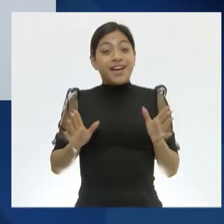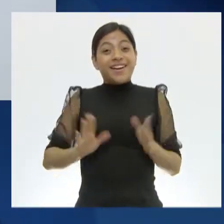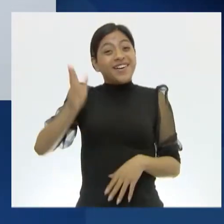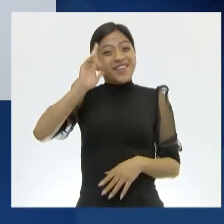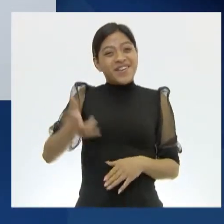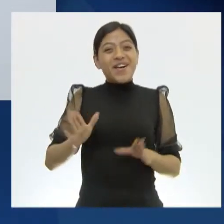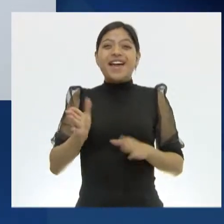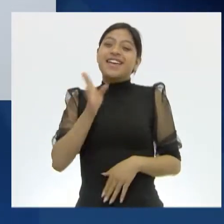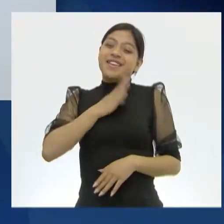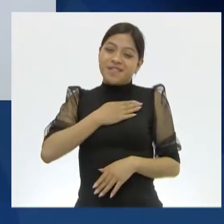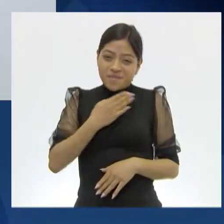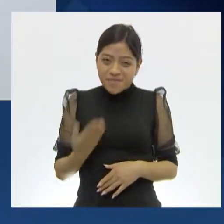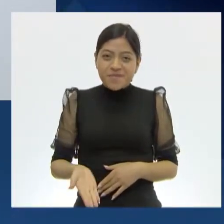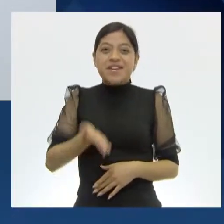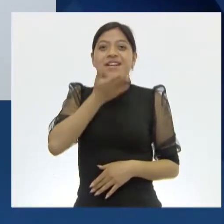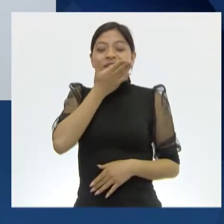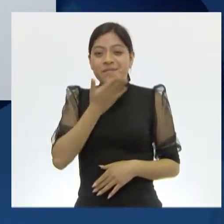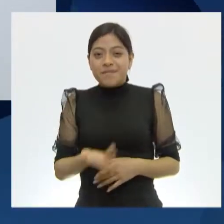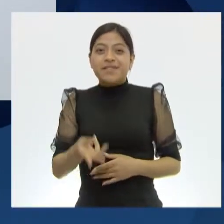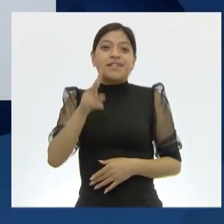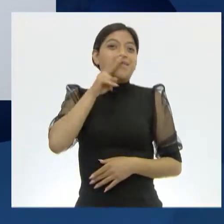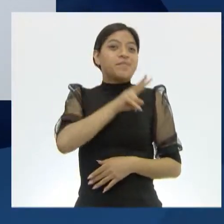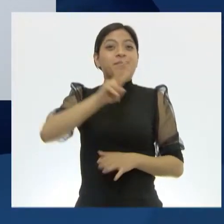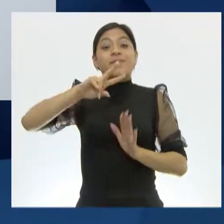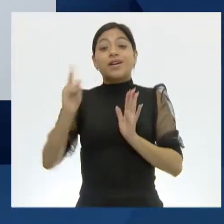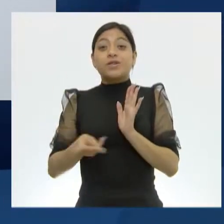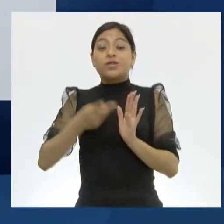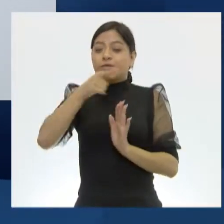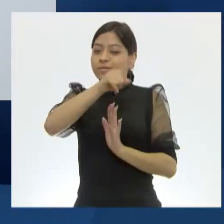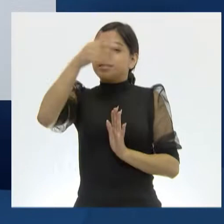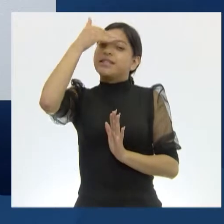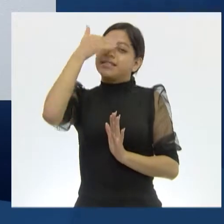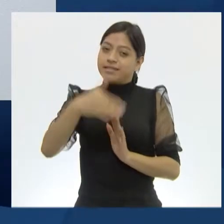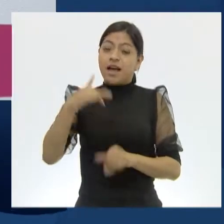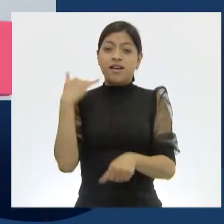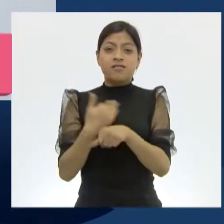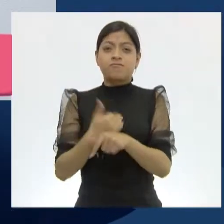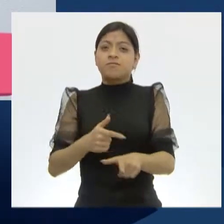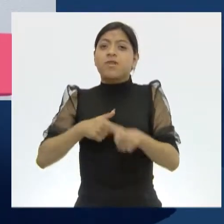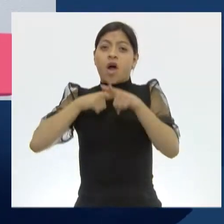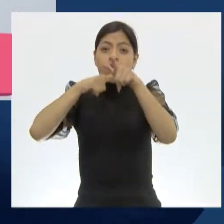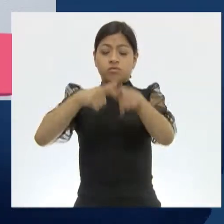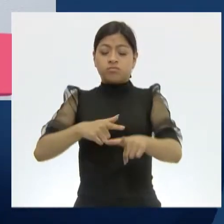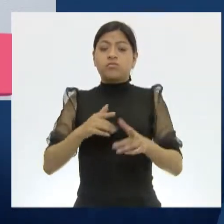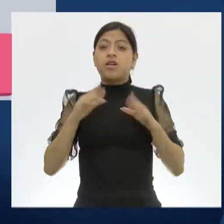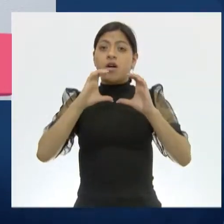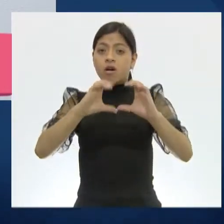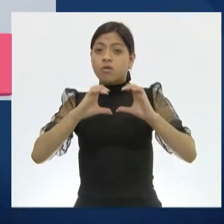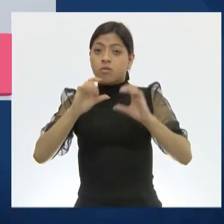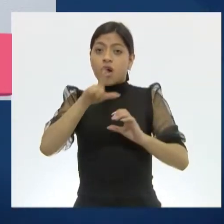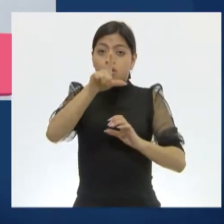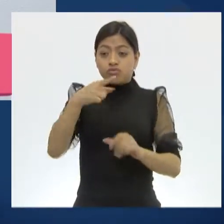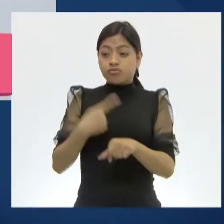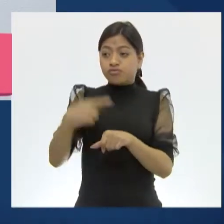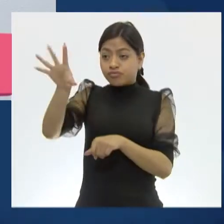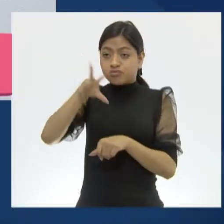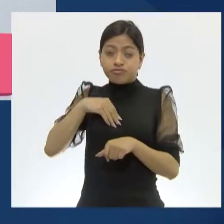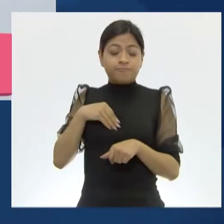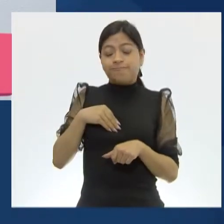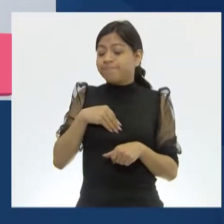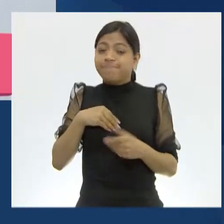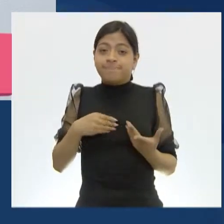¡Hola! ¡Qué bueno verlas y verlos por aquí! Ya saben que continuamos con las medidas para no